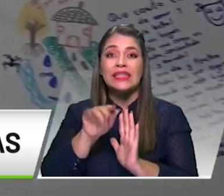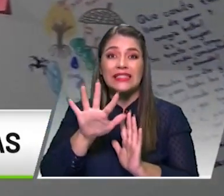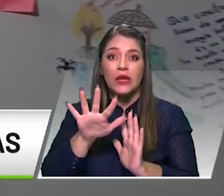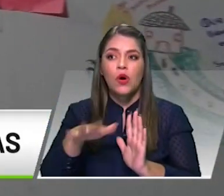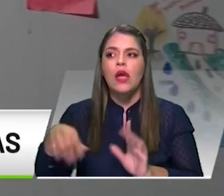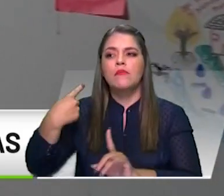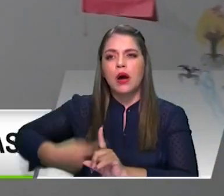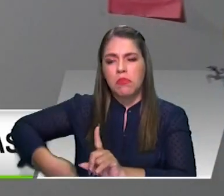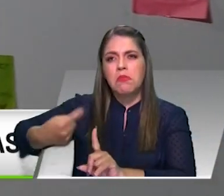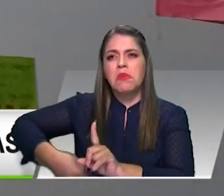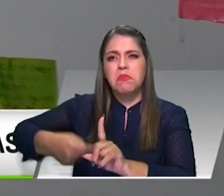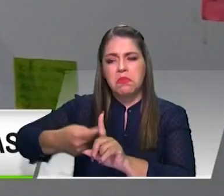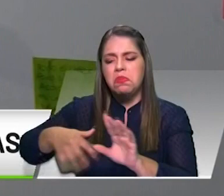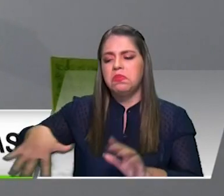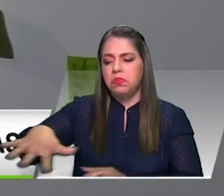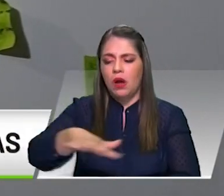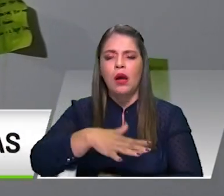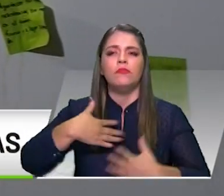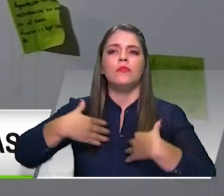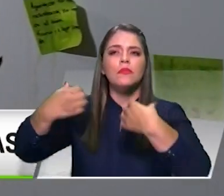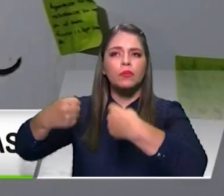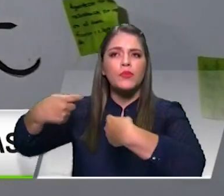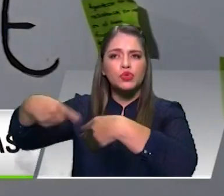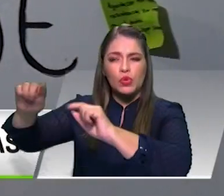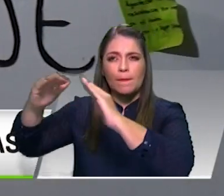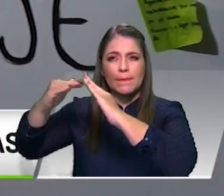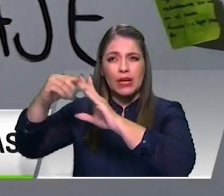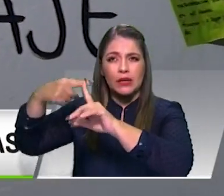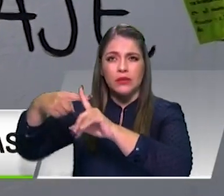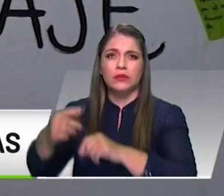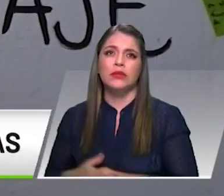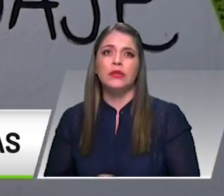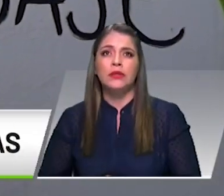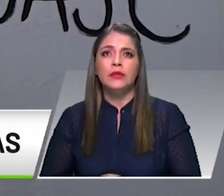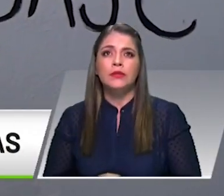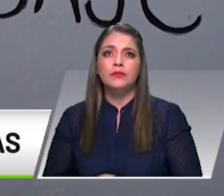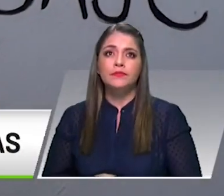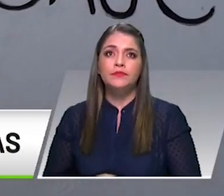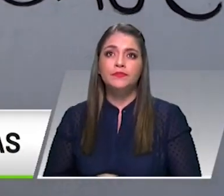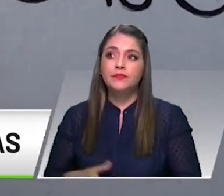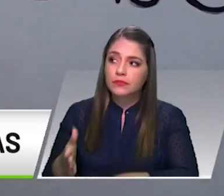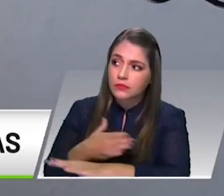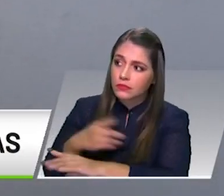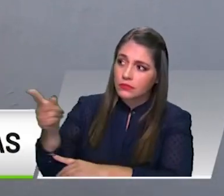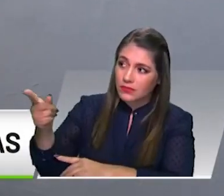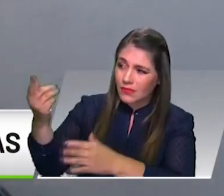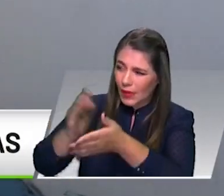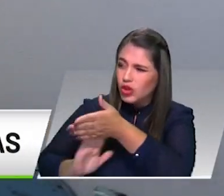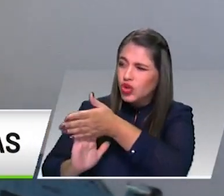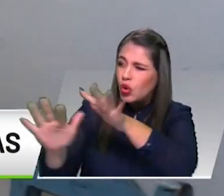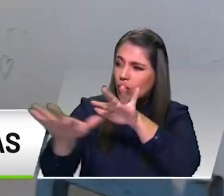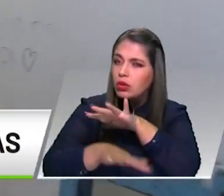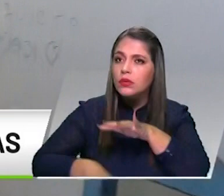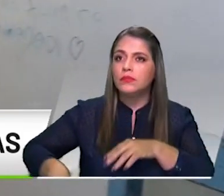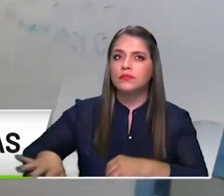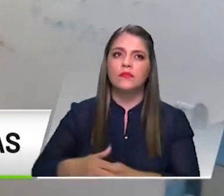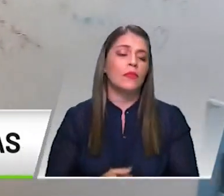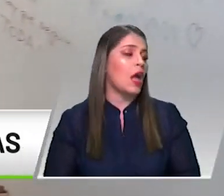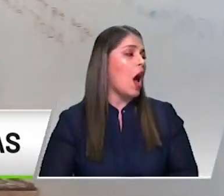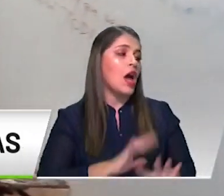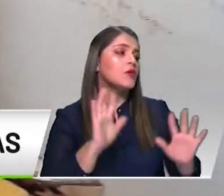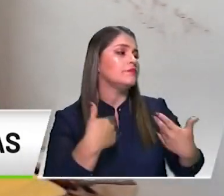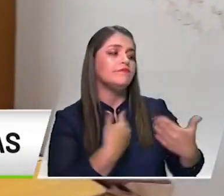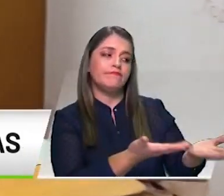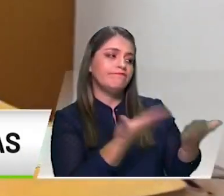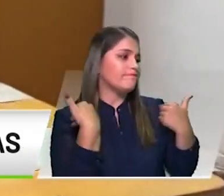parroquia. La entidad anunció que, tras solicitud de mejora hecha a los arrendatarios, estos solicitaron la entrega